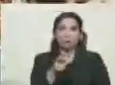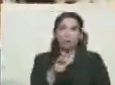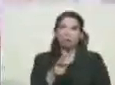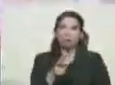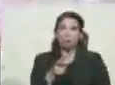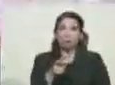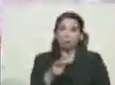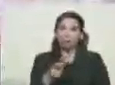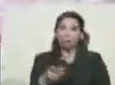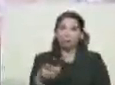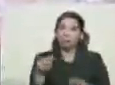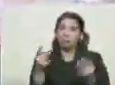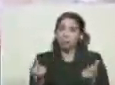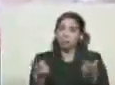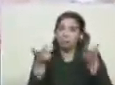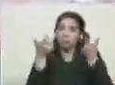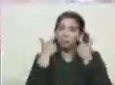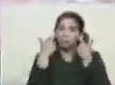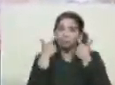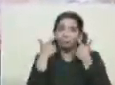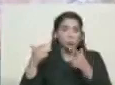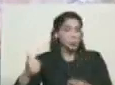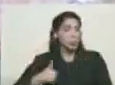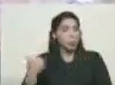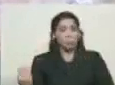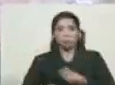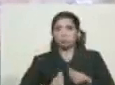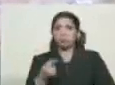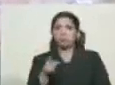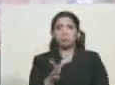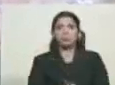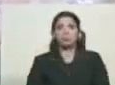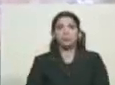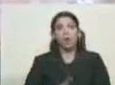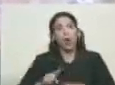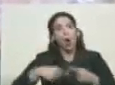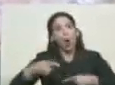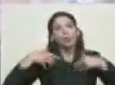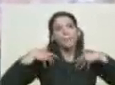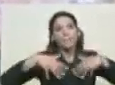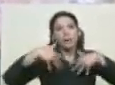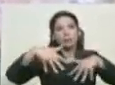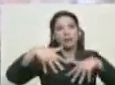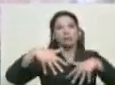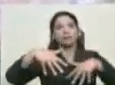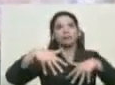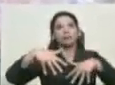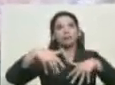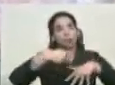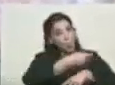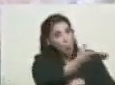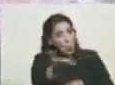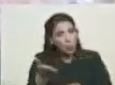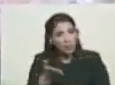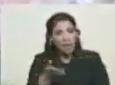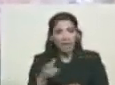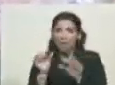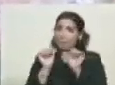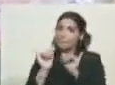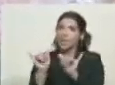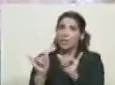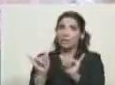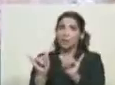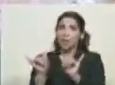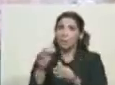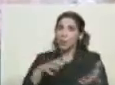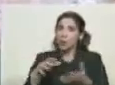advertencia, señores de la derecha, como ustedes quieran. La próxima marcha, si ustedes siguen con su camino, probablemente no va a ser